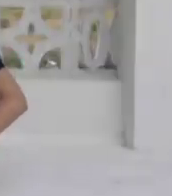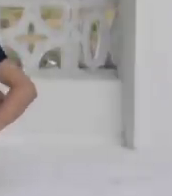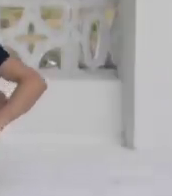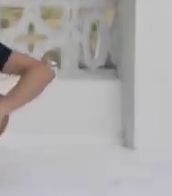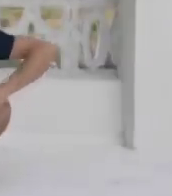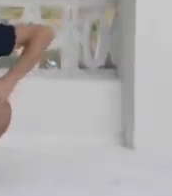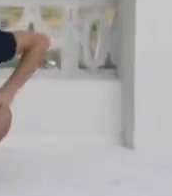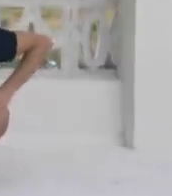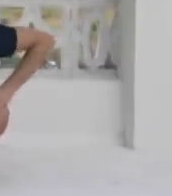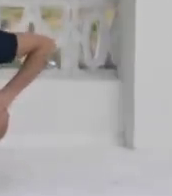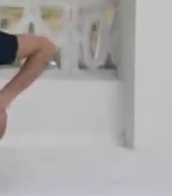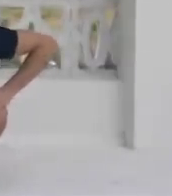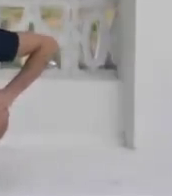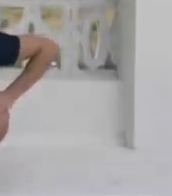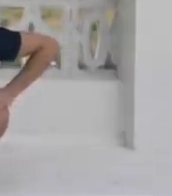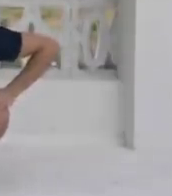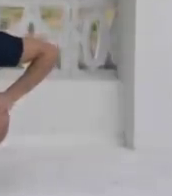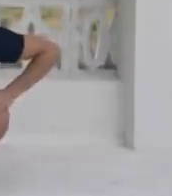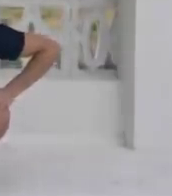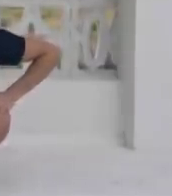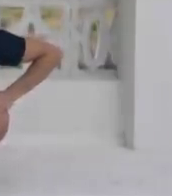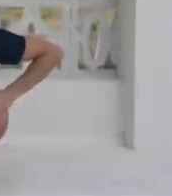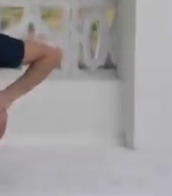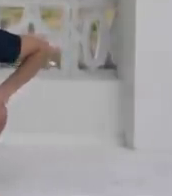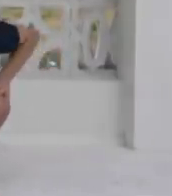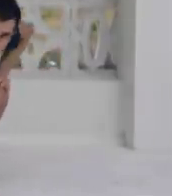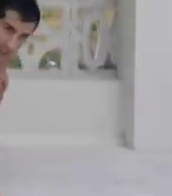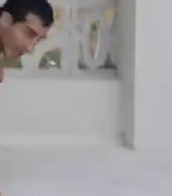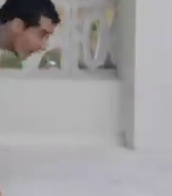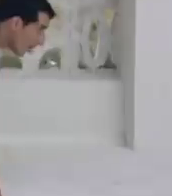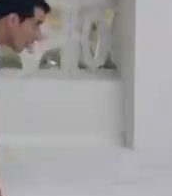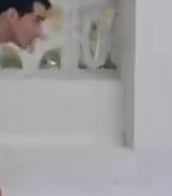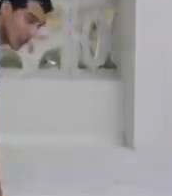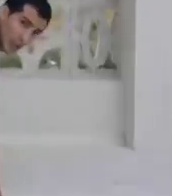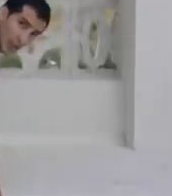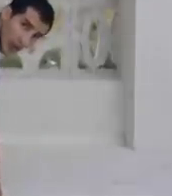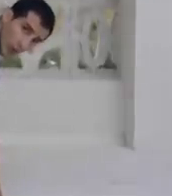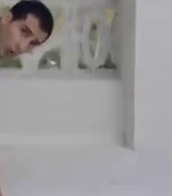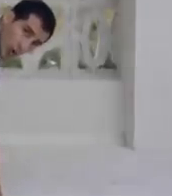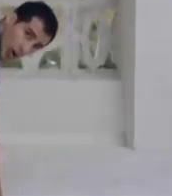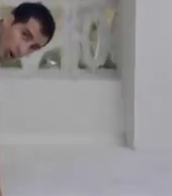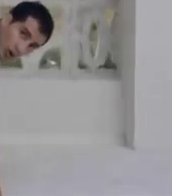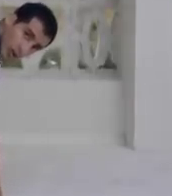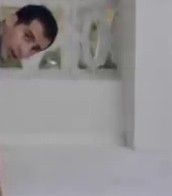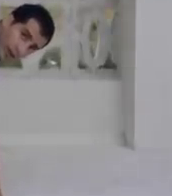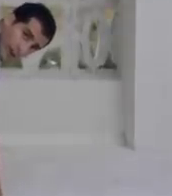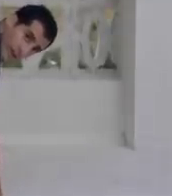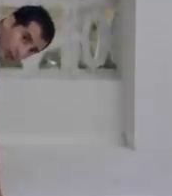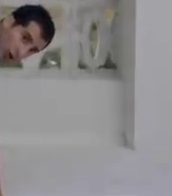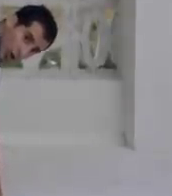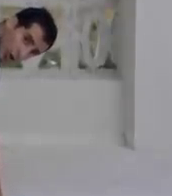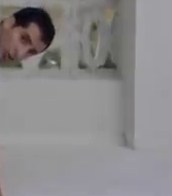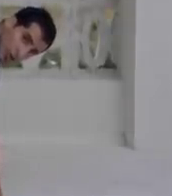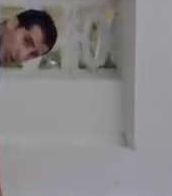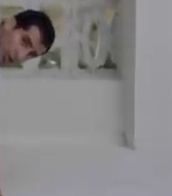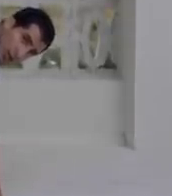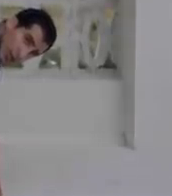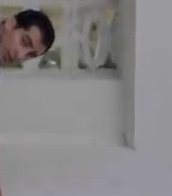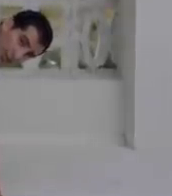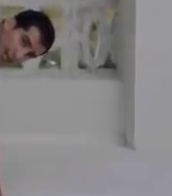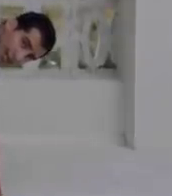5, 6, 7, 8. Giramos. 1,